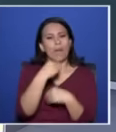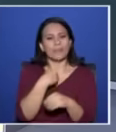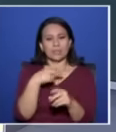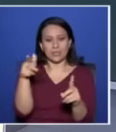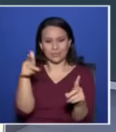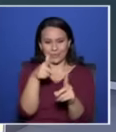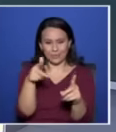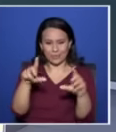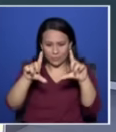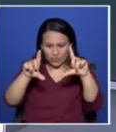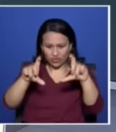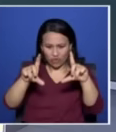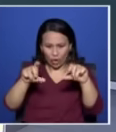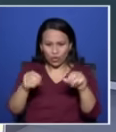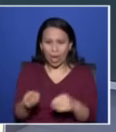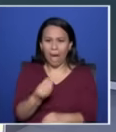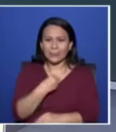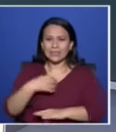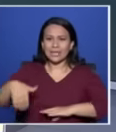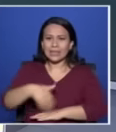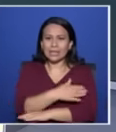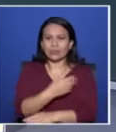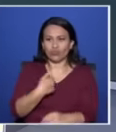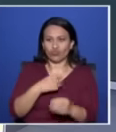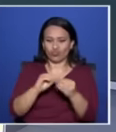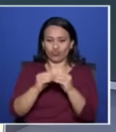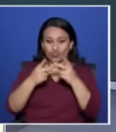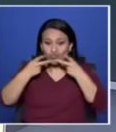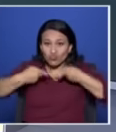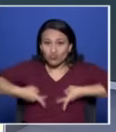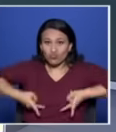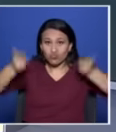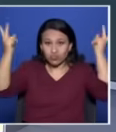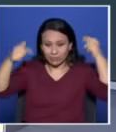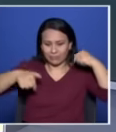sector, usted puede reportarnos la situación a nuestro número de WhatsApp